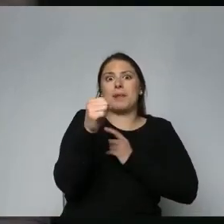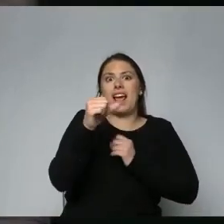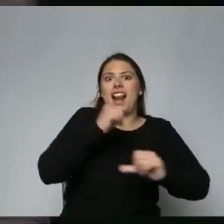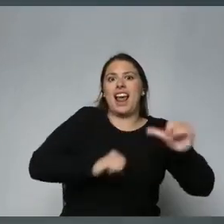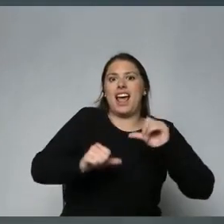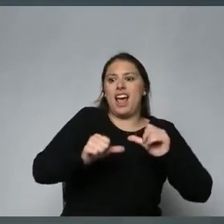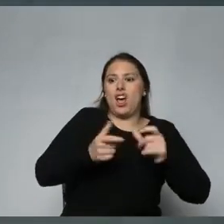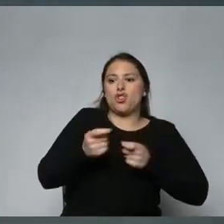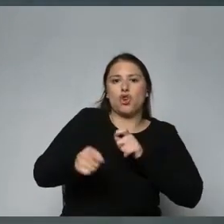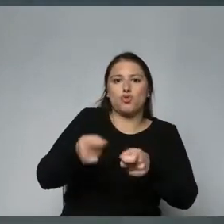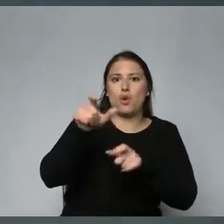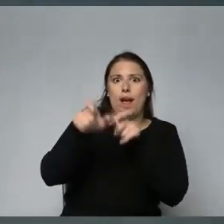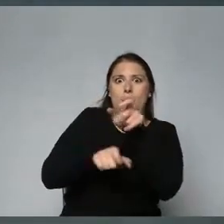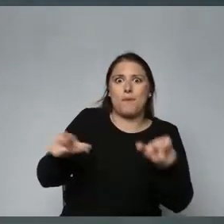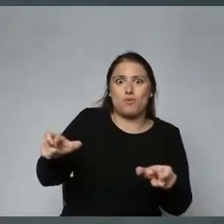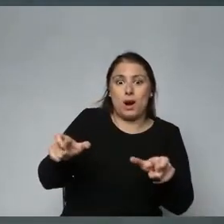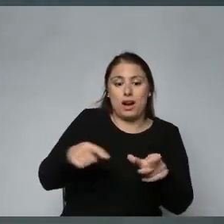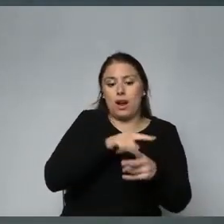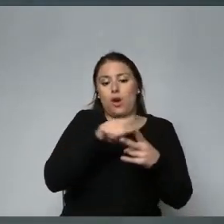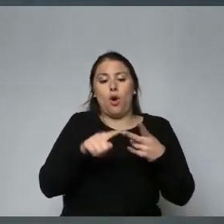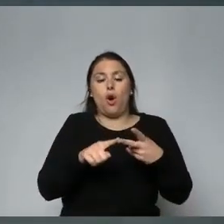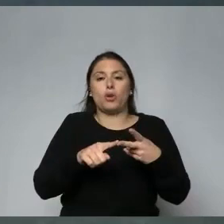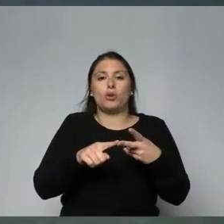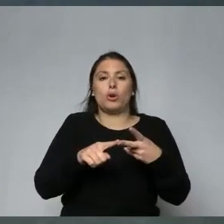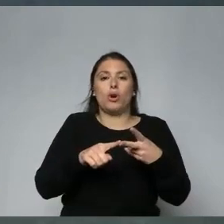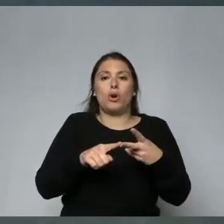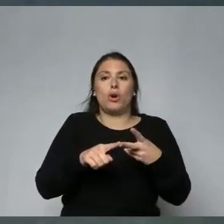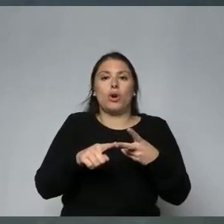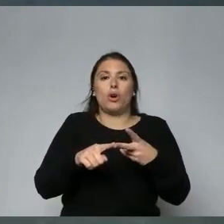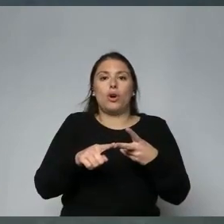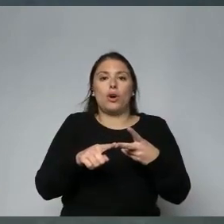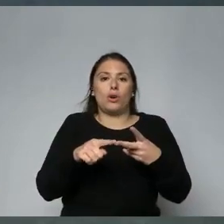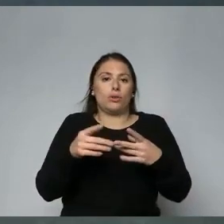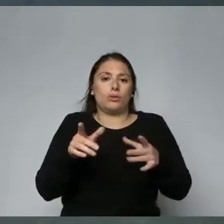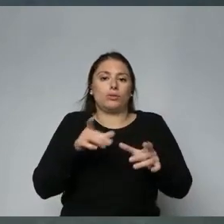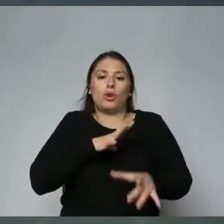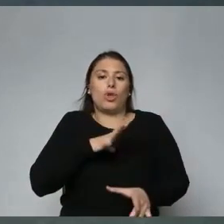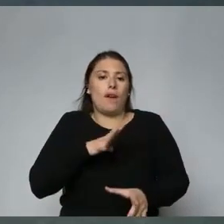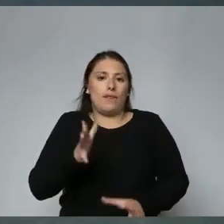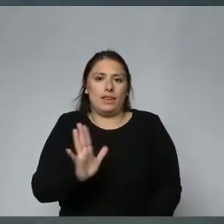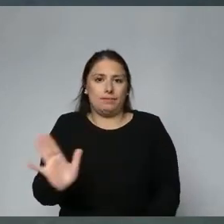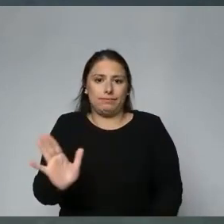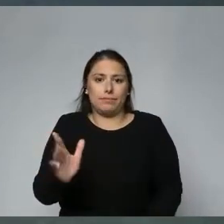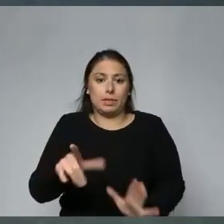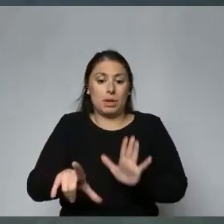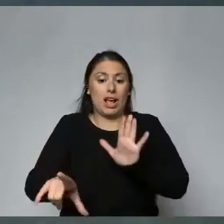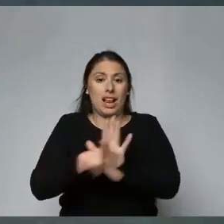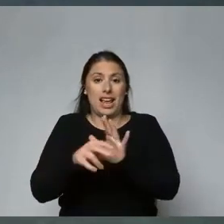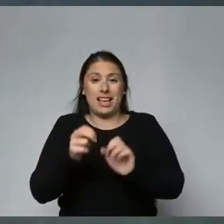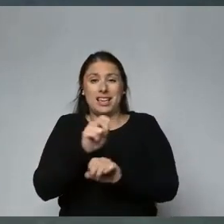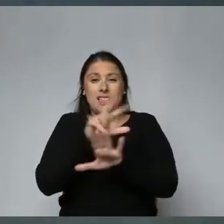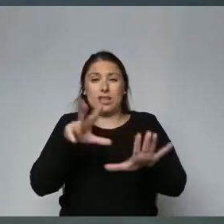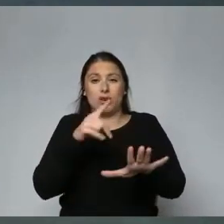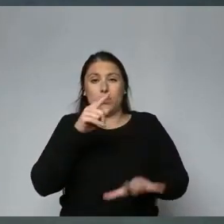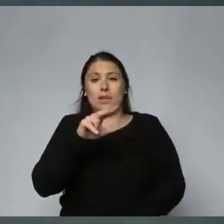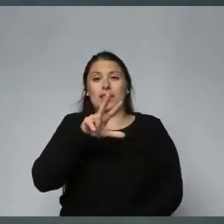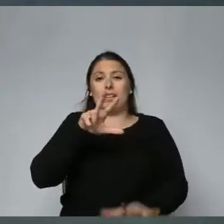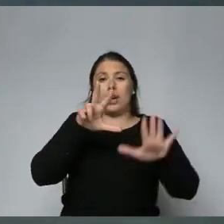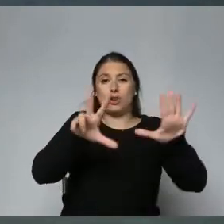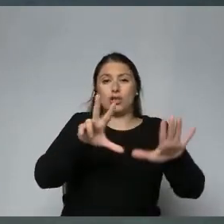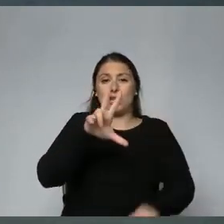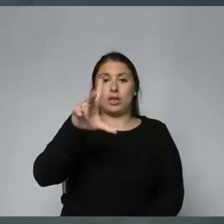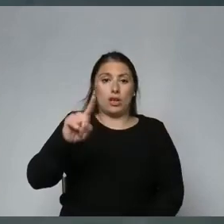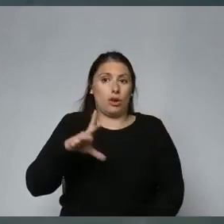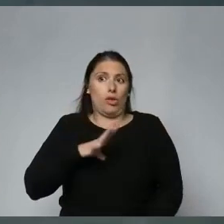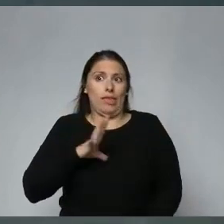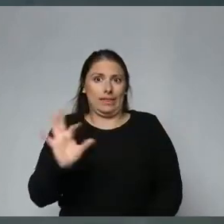el argumento de que no había corrido el término. Todavía no estaba esta ley, la 18.831,